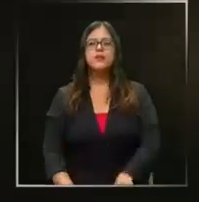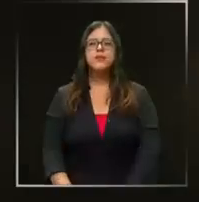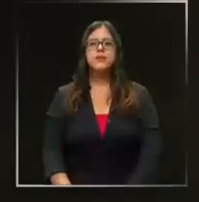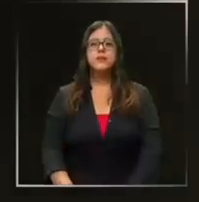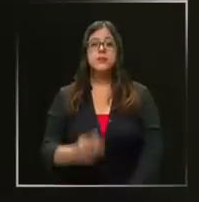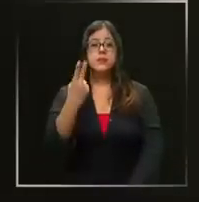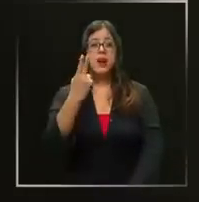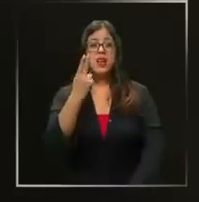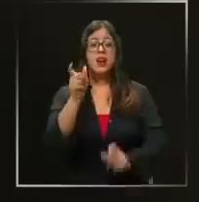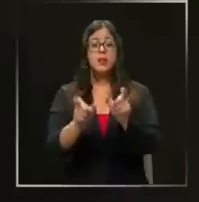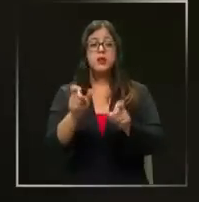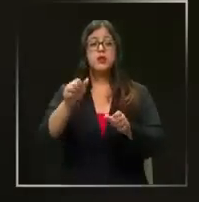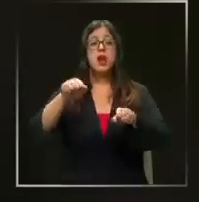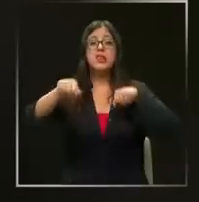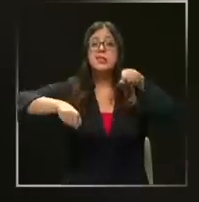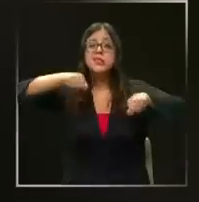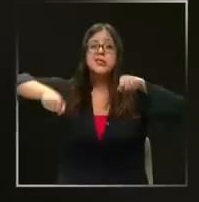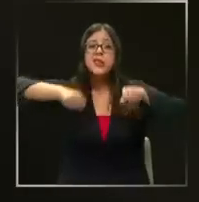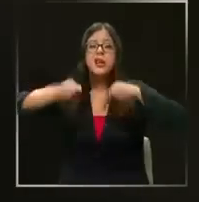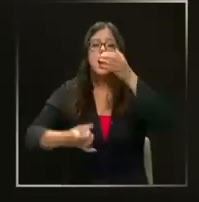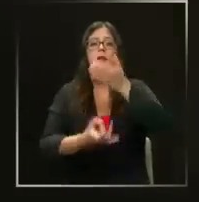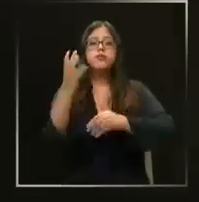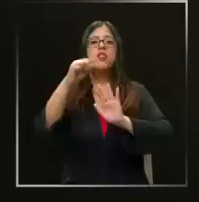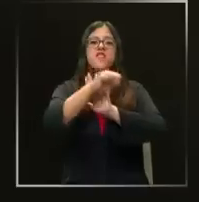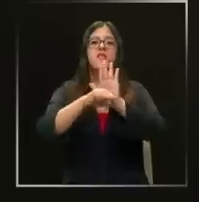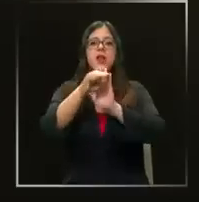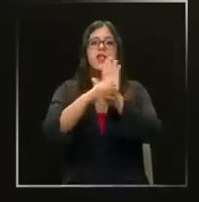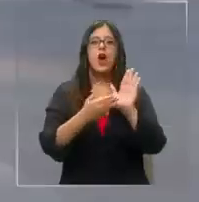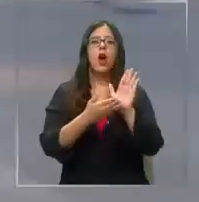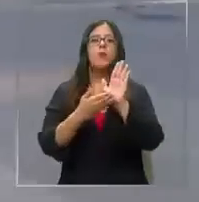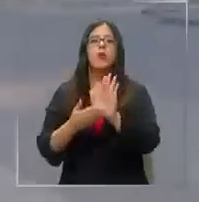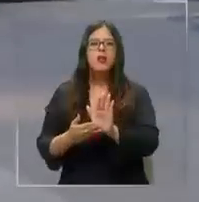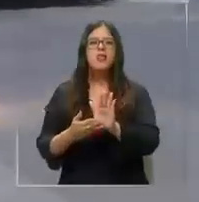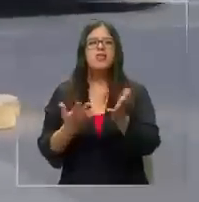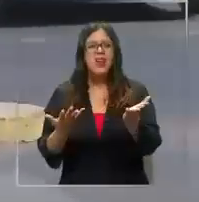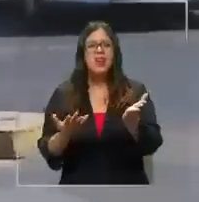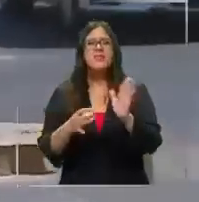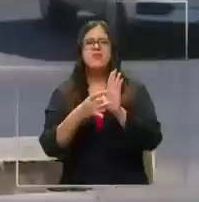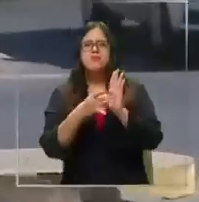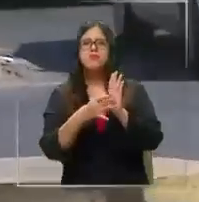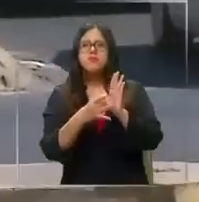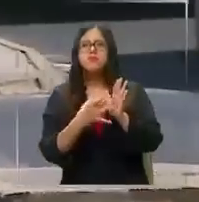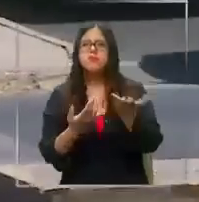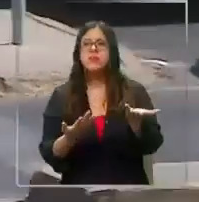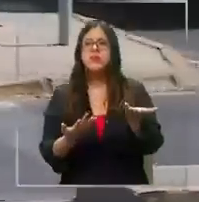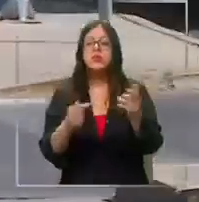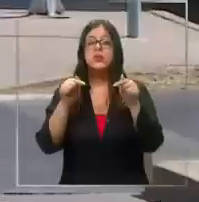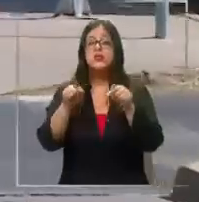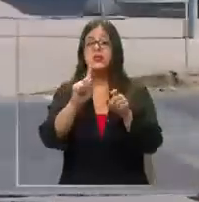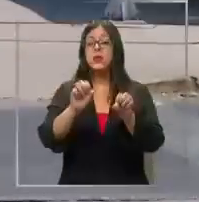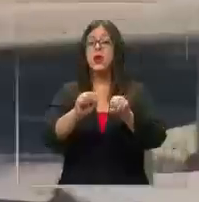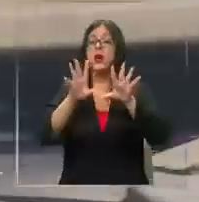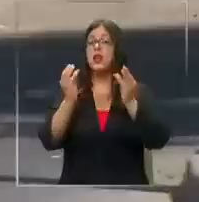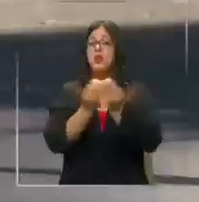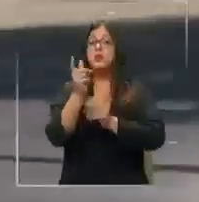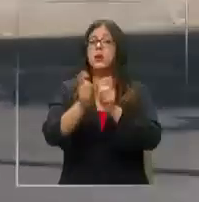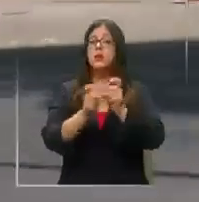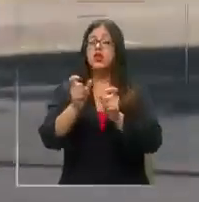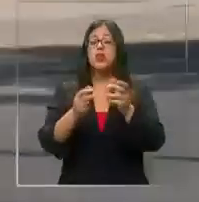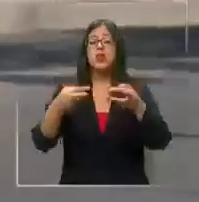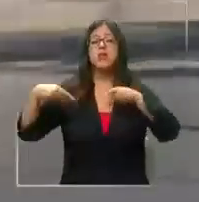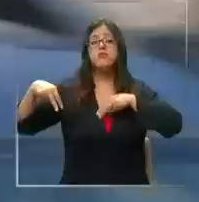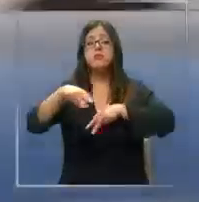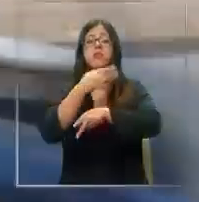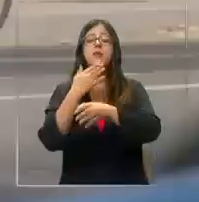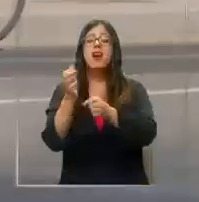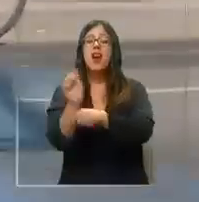Una pareja de ciclistas subió este registro a las redes sociales graficando su imprudente actuar, algo que en todo caso no sorprende mucho a peatones y